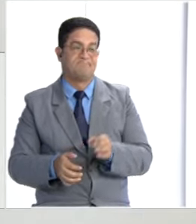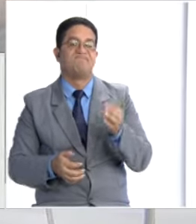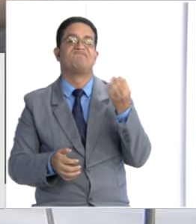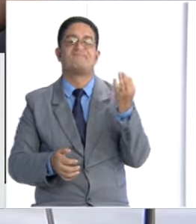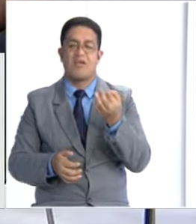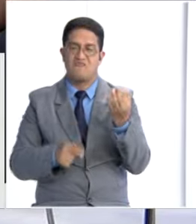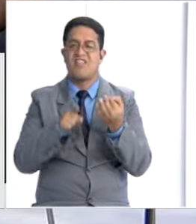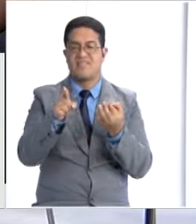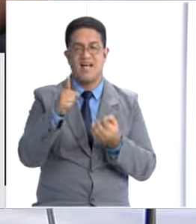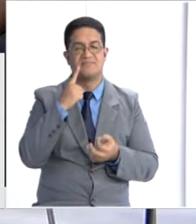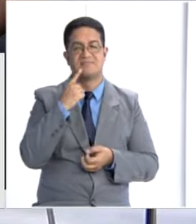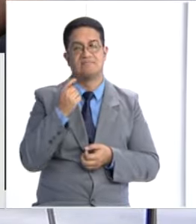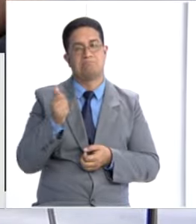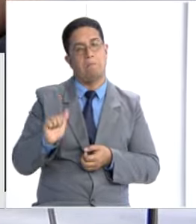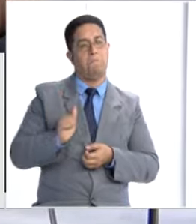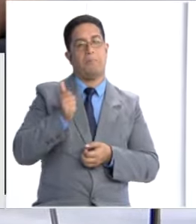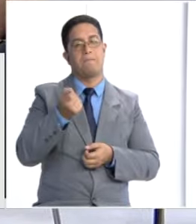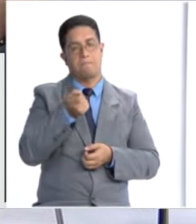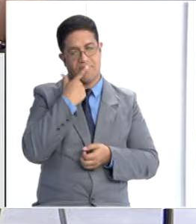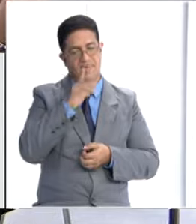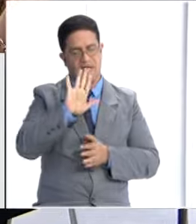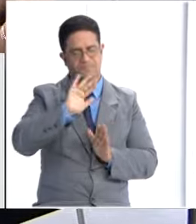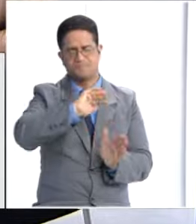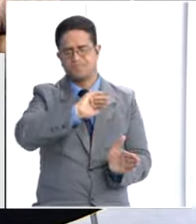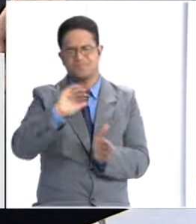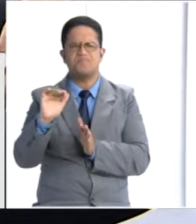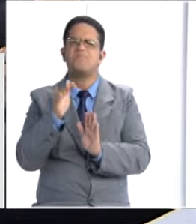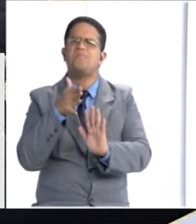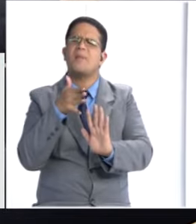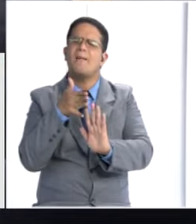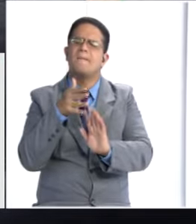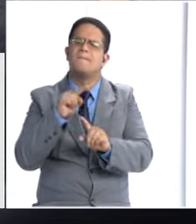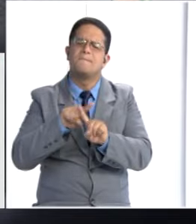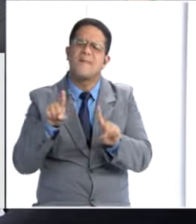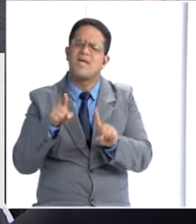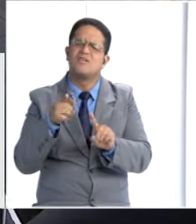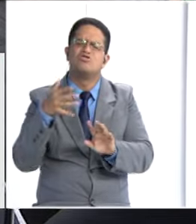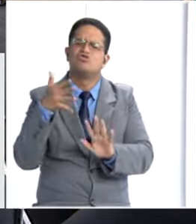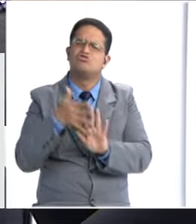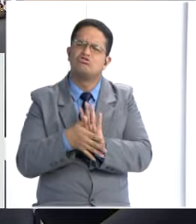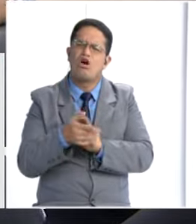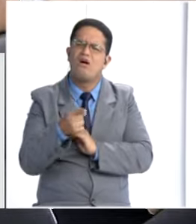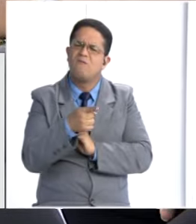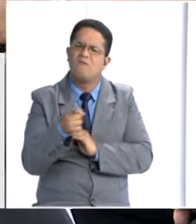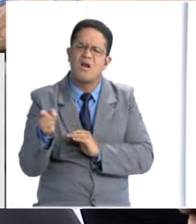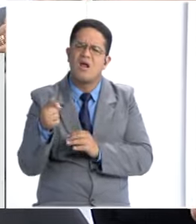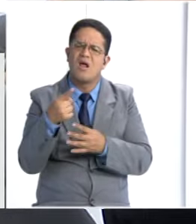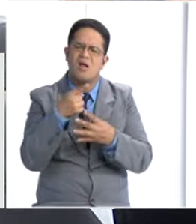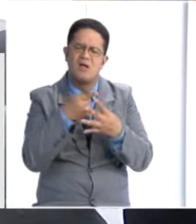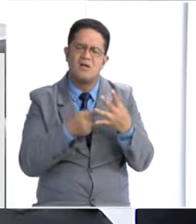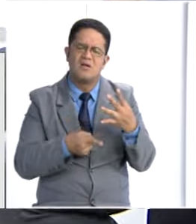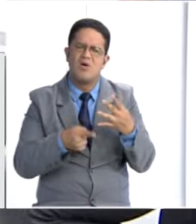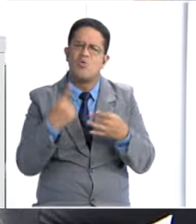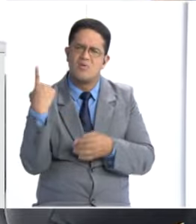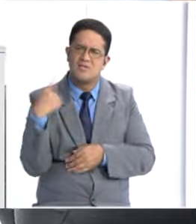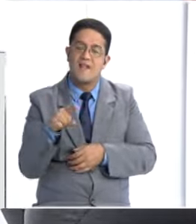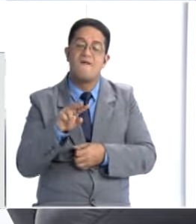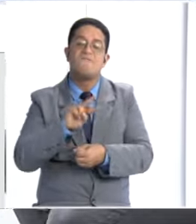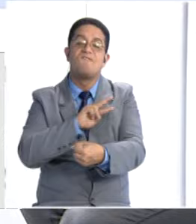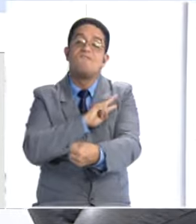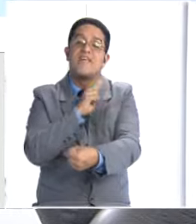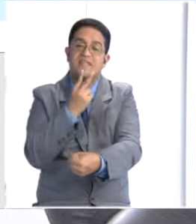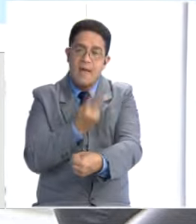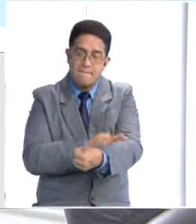sumamente importante, pero sí. También hablando sobre las líneas que hay actualmente en el mercado, tienen desde vitaminas,